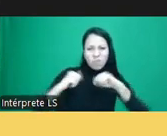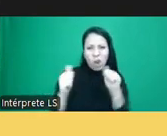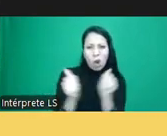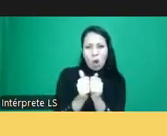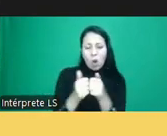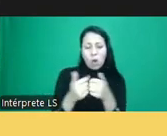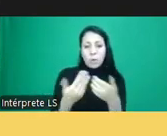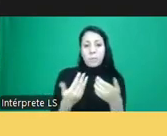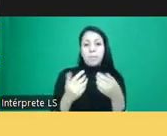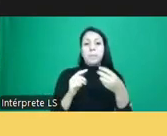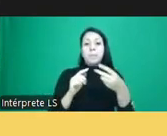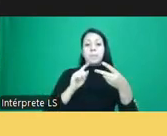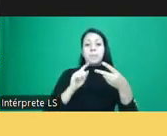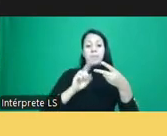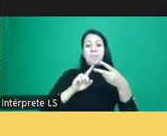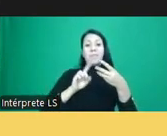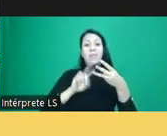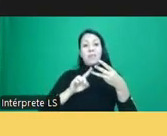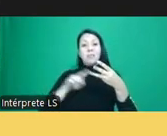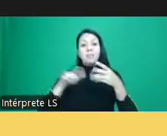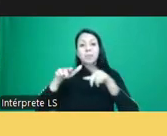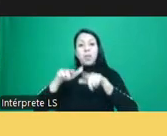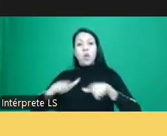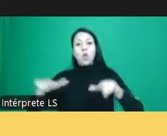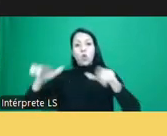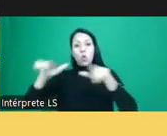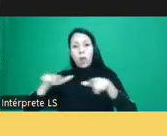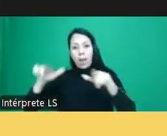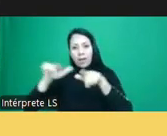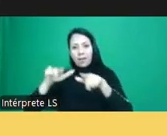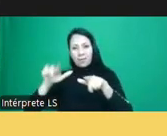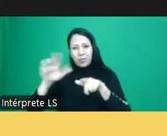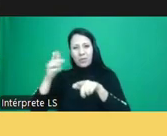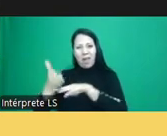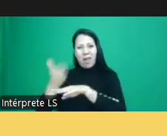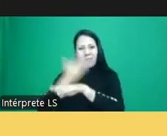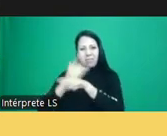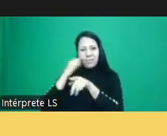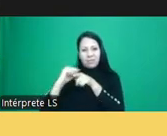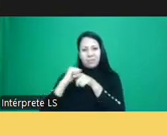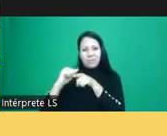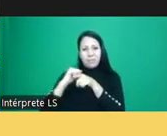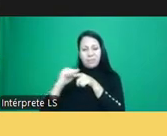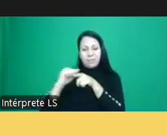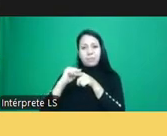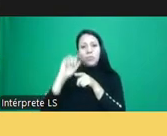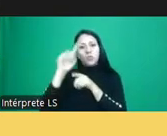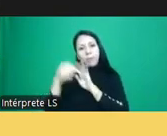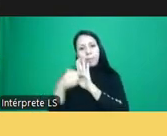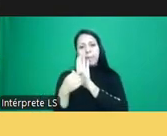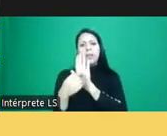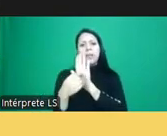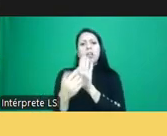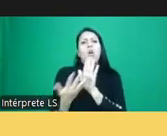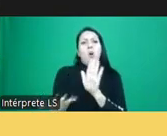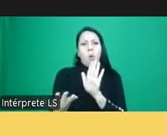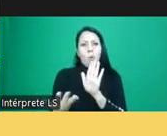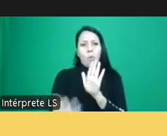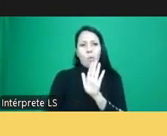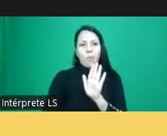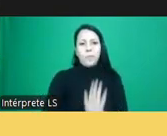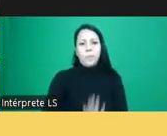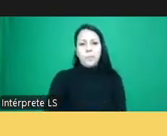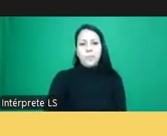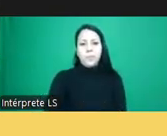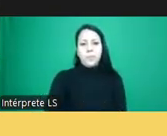3 y la forma en que lo representaron. A pesar de, y van a poner el lugar